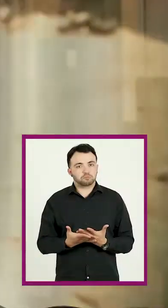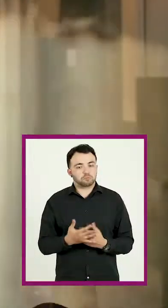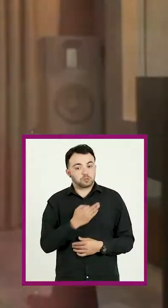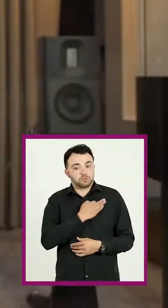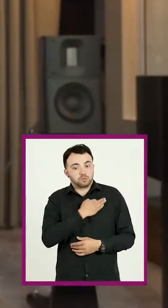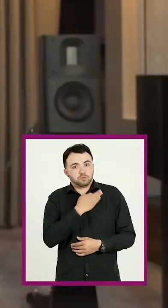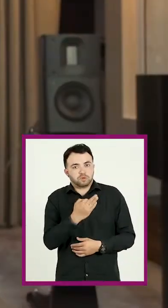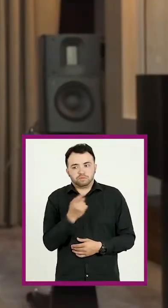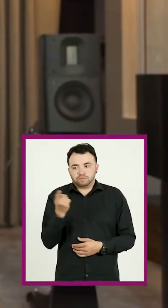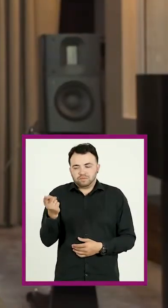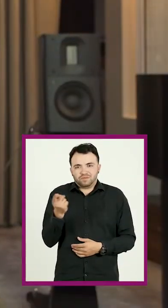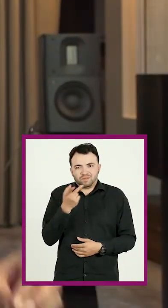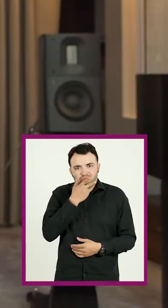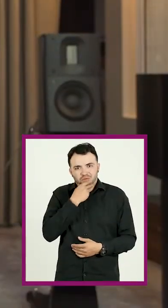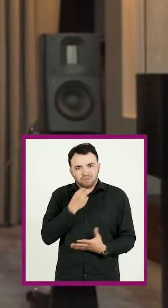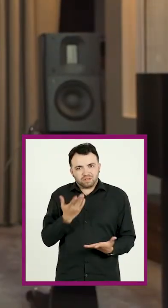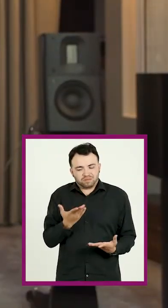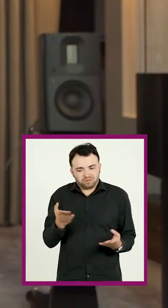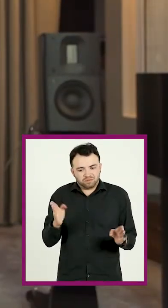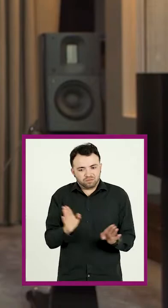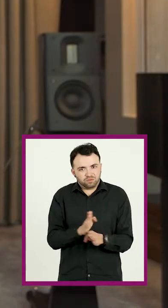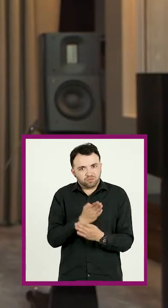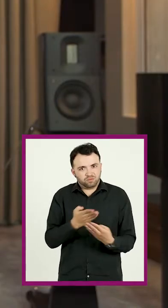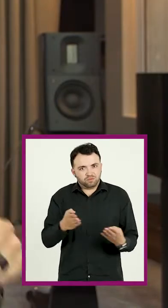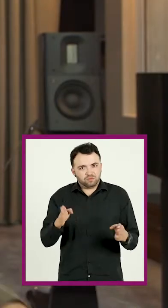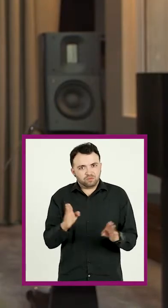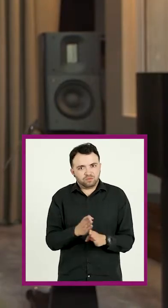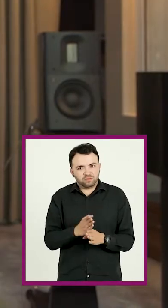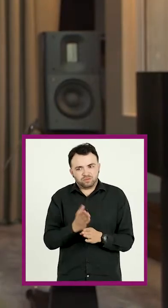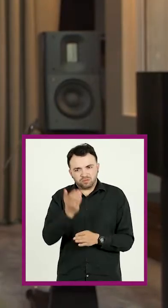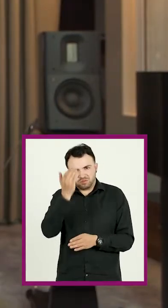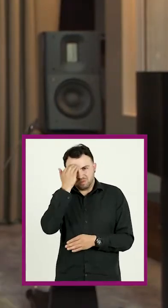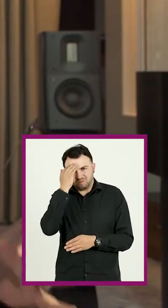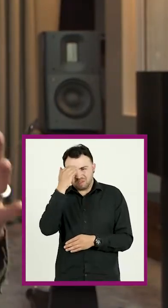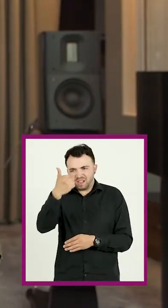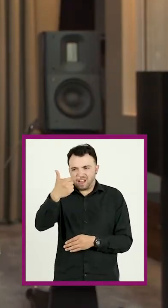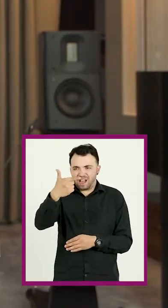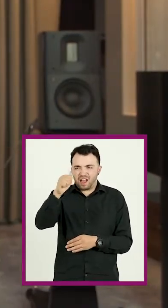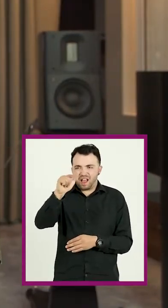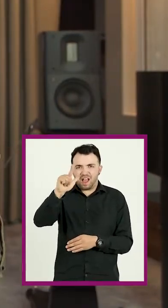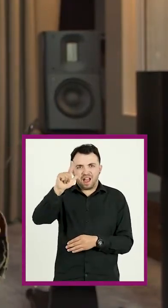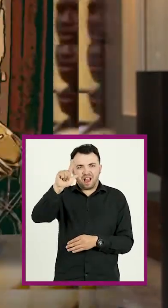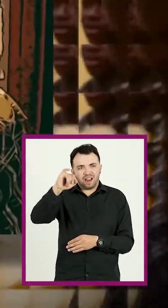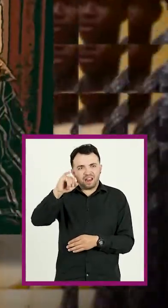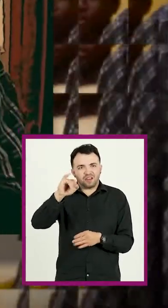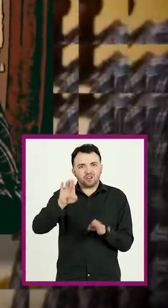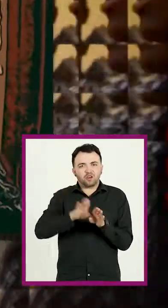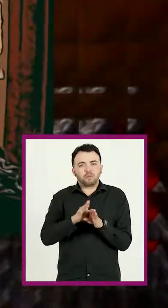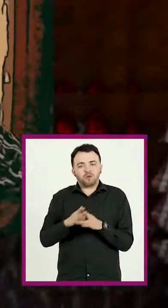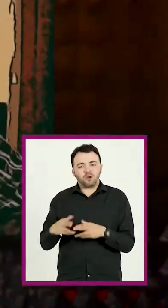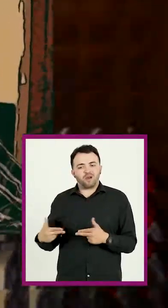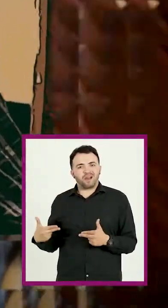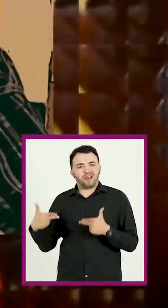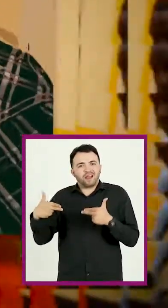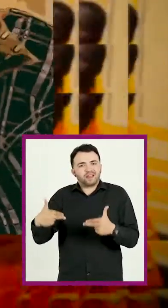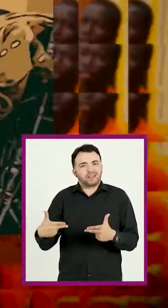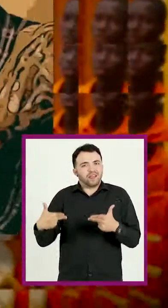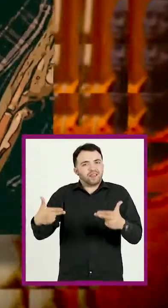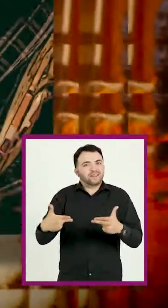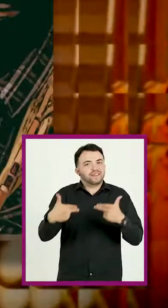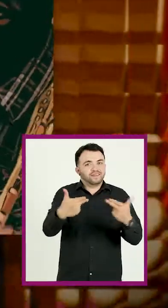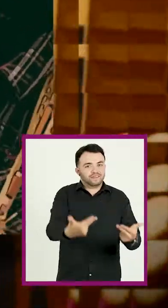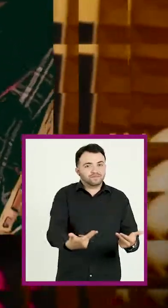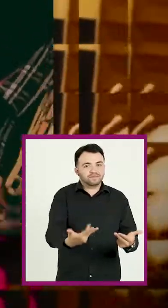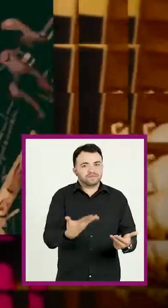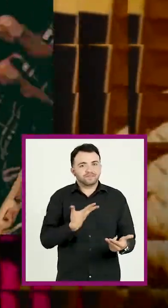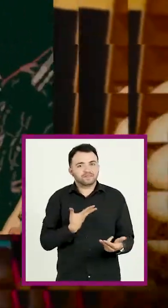Y bueno, los músicos también eran conocidos o son conocidos como Jali, que básicamente es hereditario para empezar, tiene